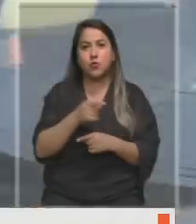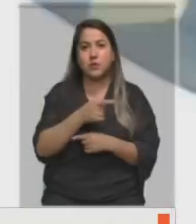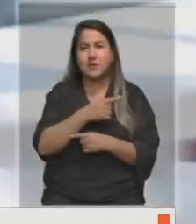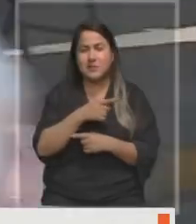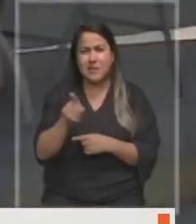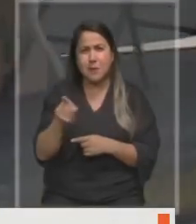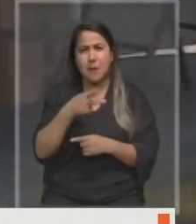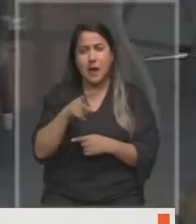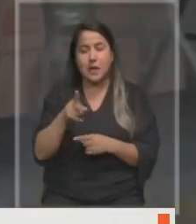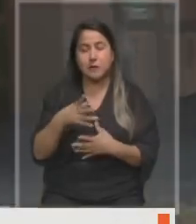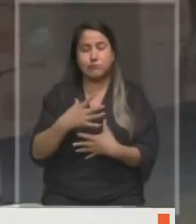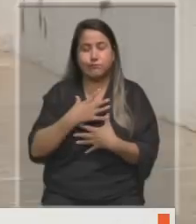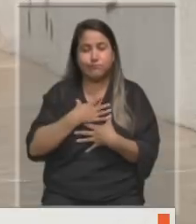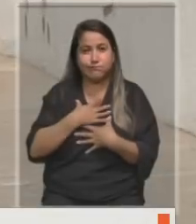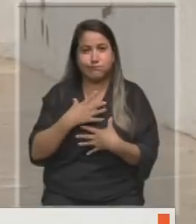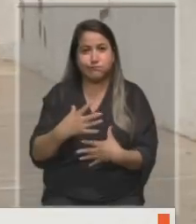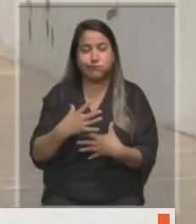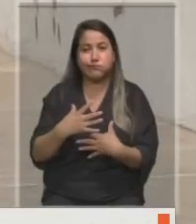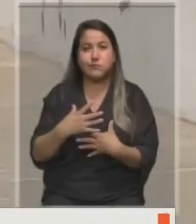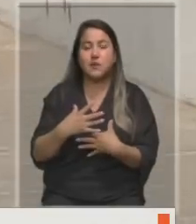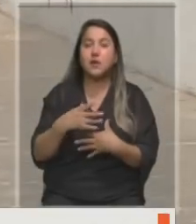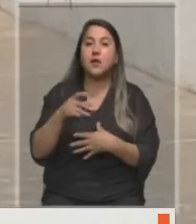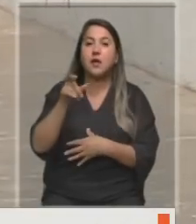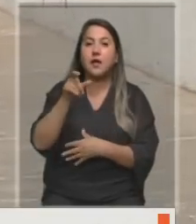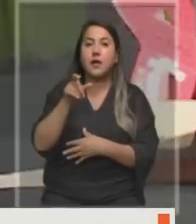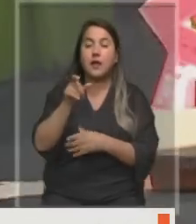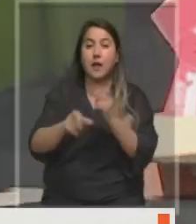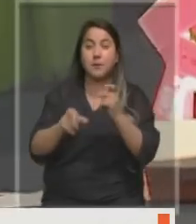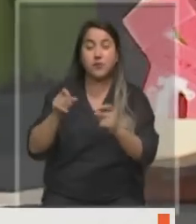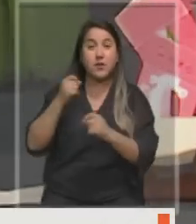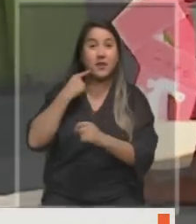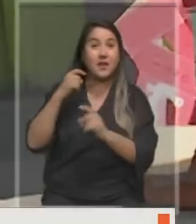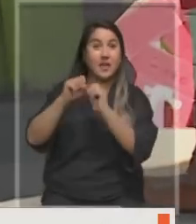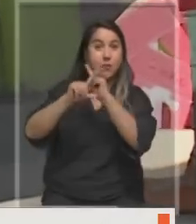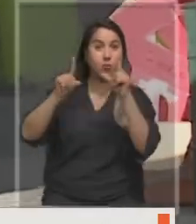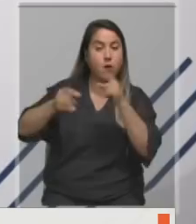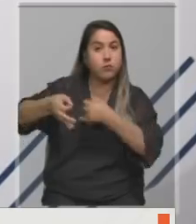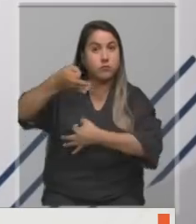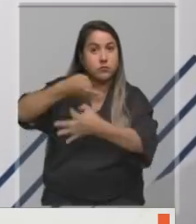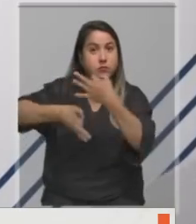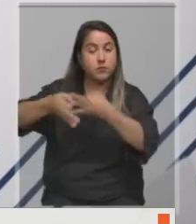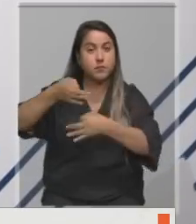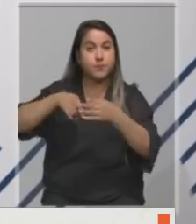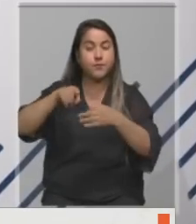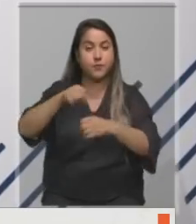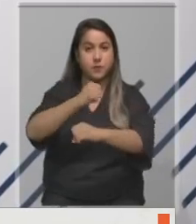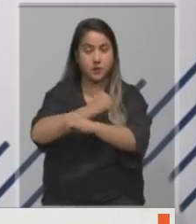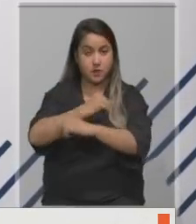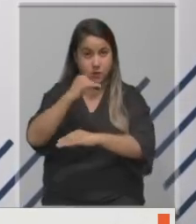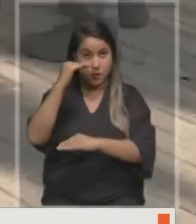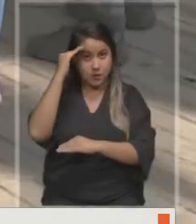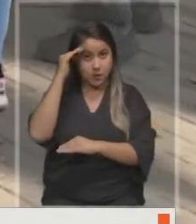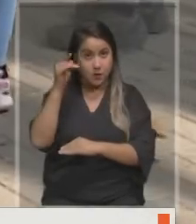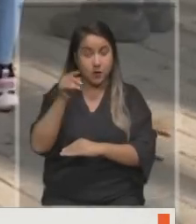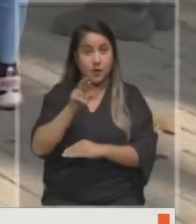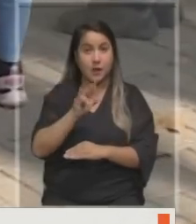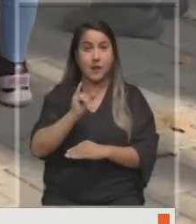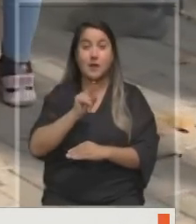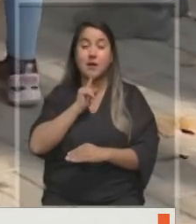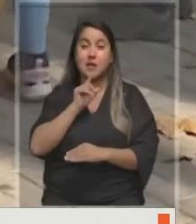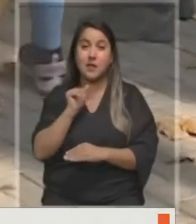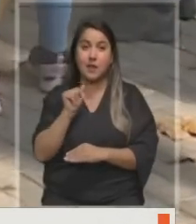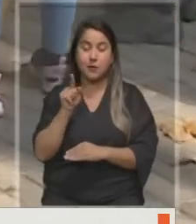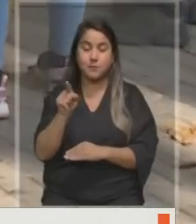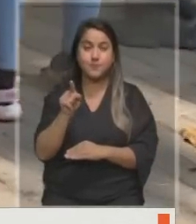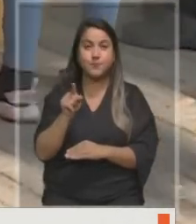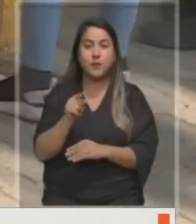delictuales que han envuelto la ciudad de quilpué entre los que se cuenta el asesinato de la suboficial mayor Rita Olivares es lamentable